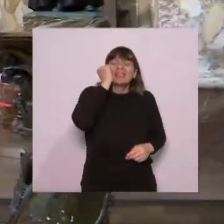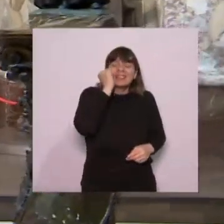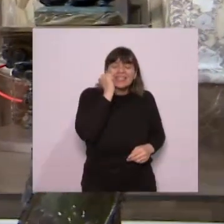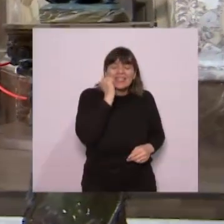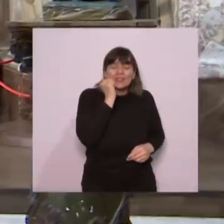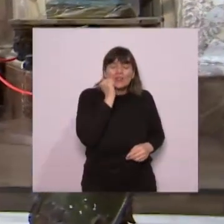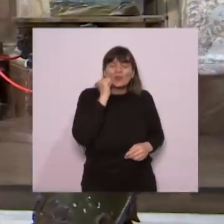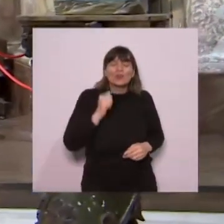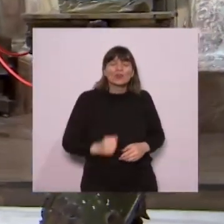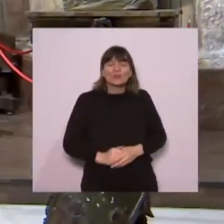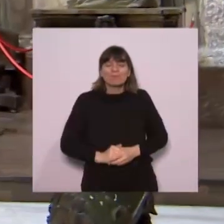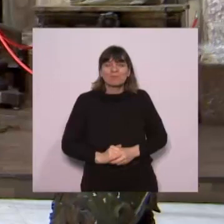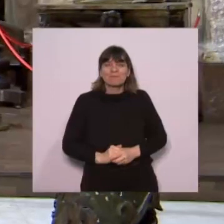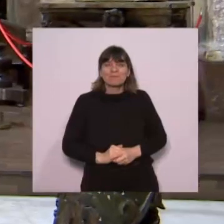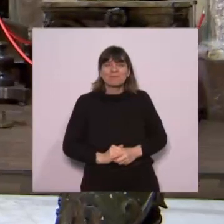en nombre.